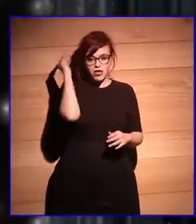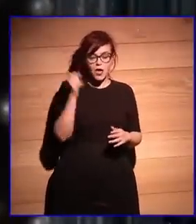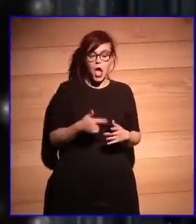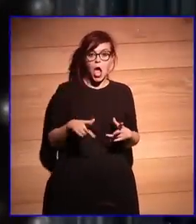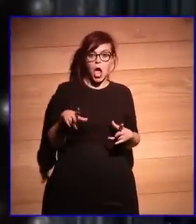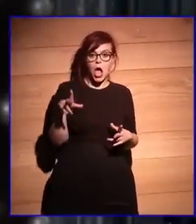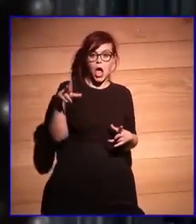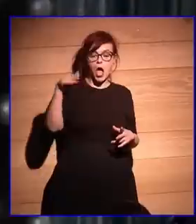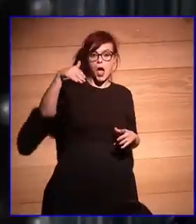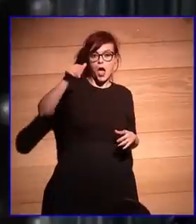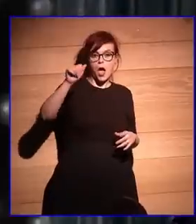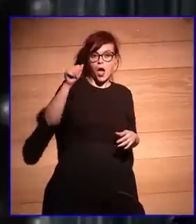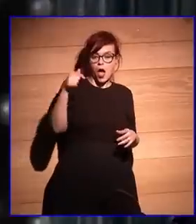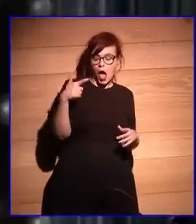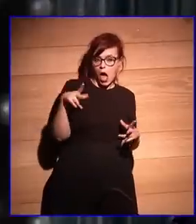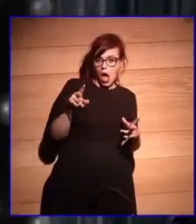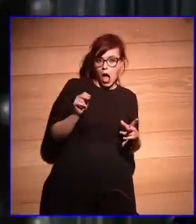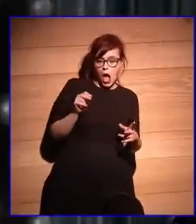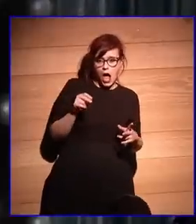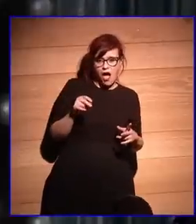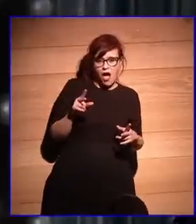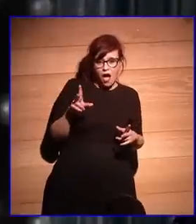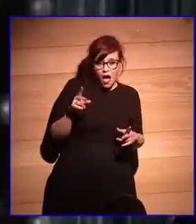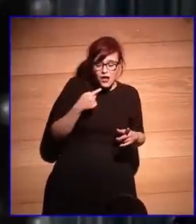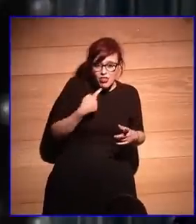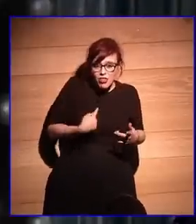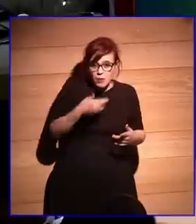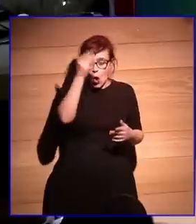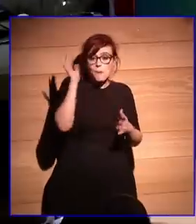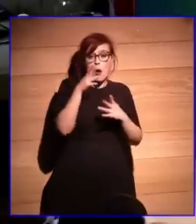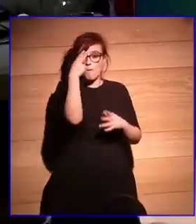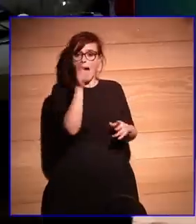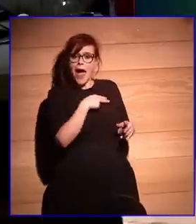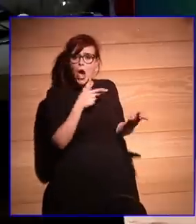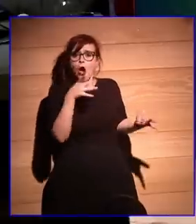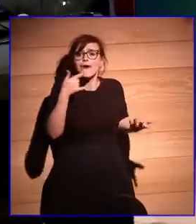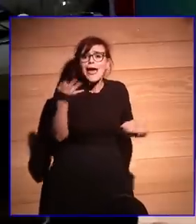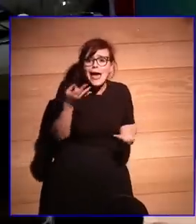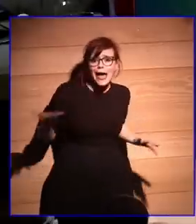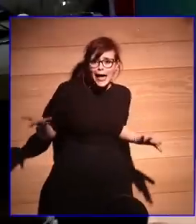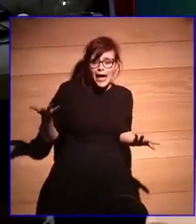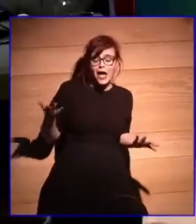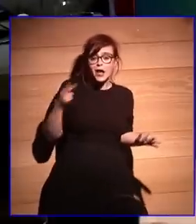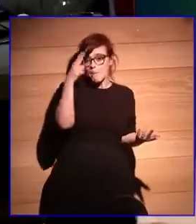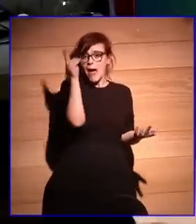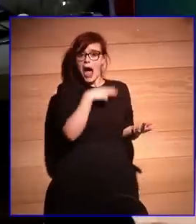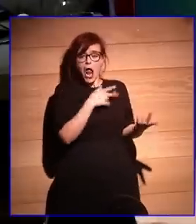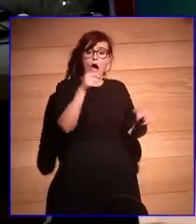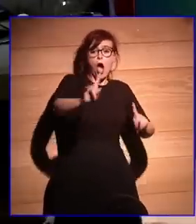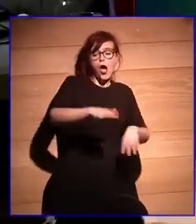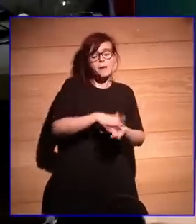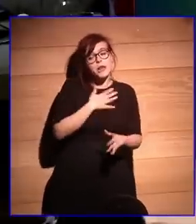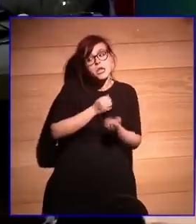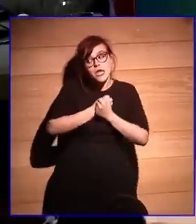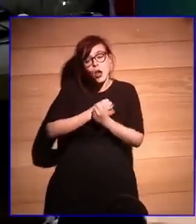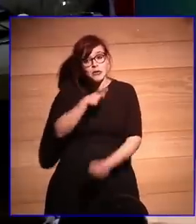El problema... Provocador. No, provocador nada. O sea, ¿pero por qué era vegano? Porque... No, porque nos hemos creído, nos creemos de Gandhi todo. Le tengo que creer